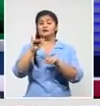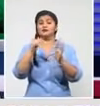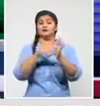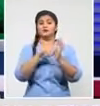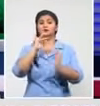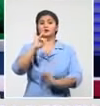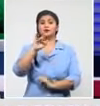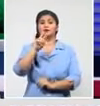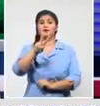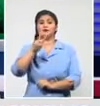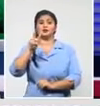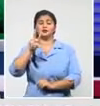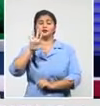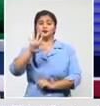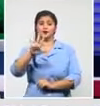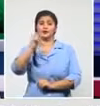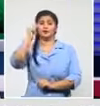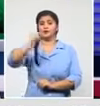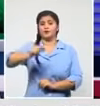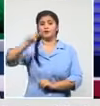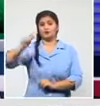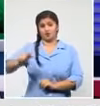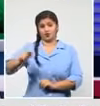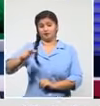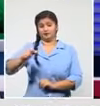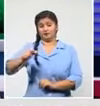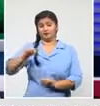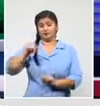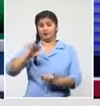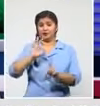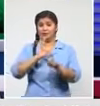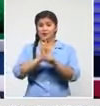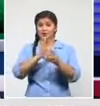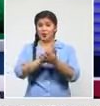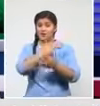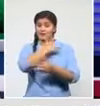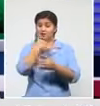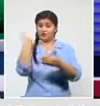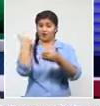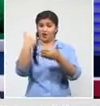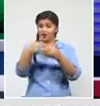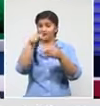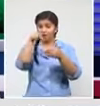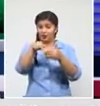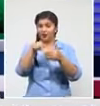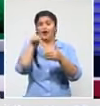7.725 personas con la COVID-19.